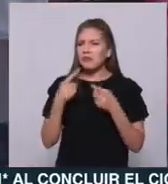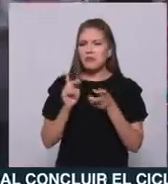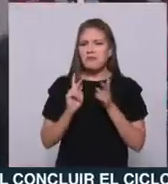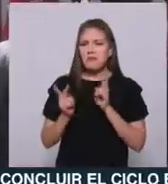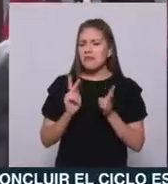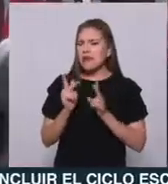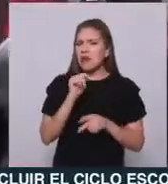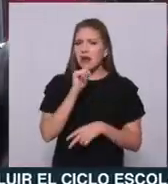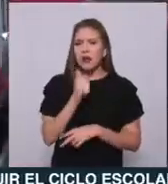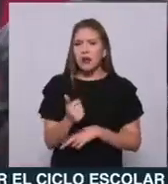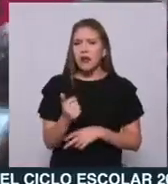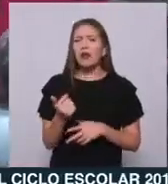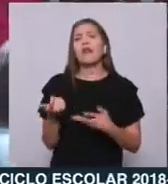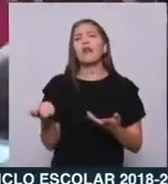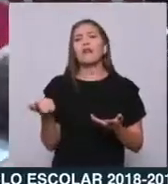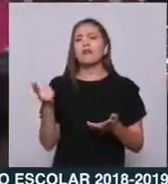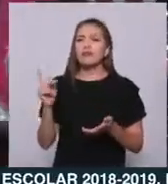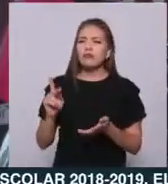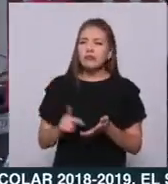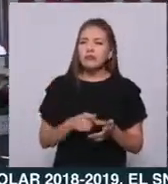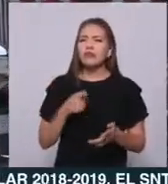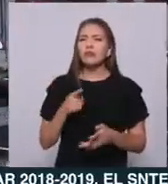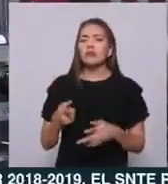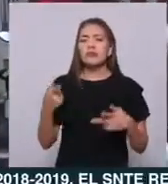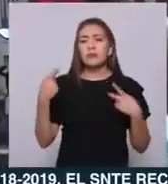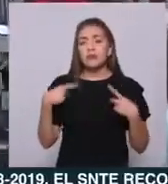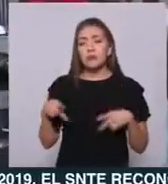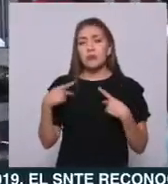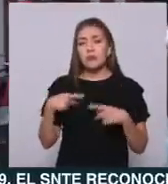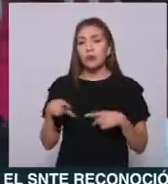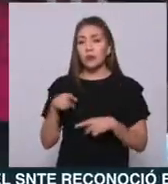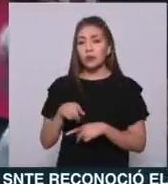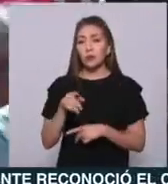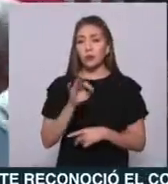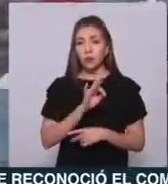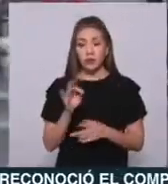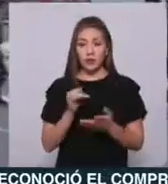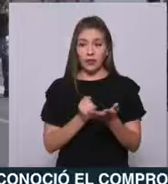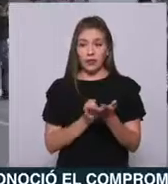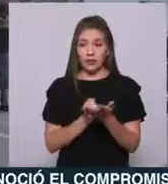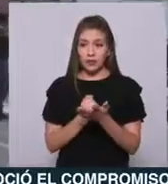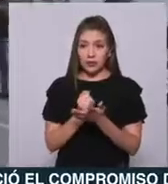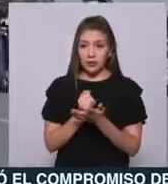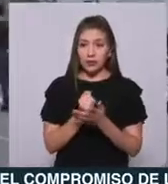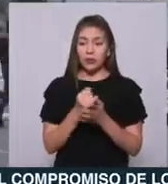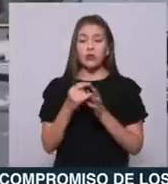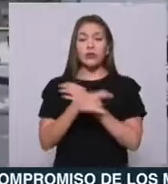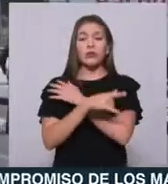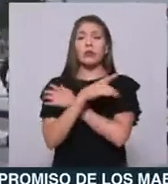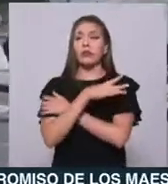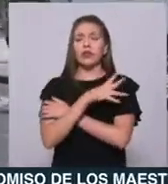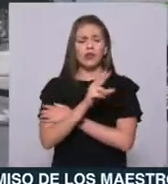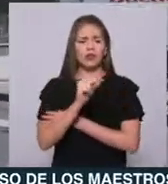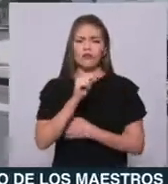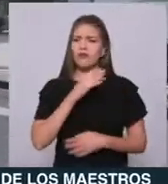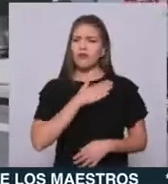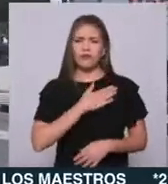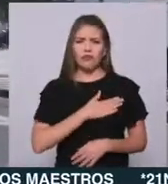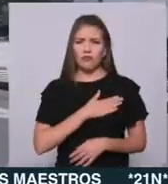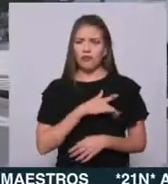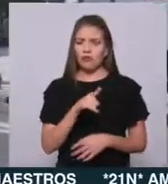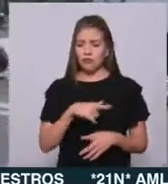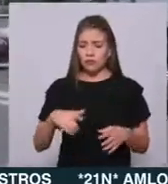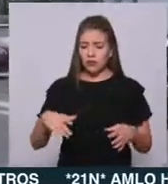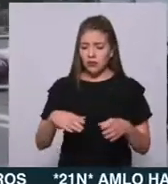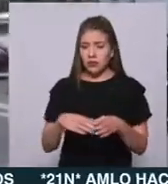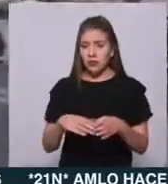se suplantó a las personas que podían en un momento dado tomar decisiones por parte del colectivo inconforme y pues ¿qué le puedo decir